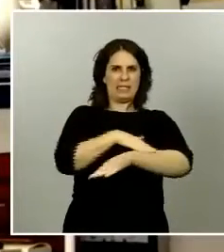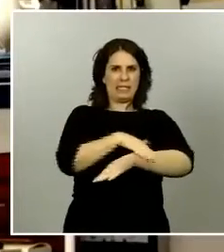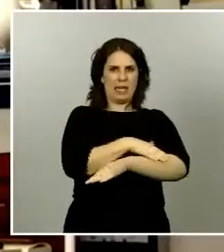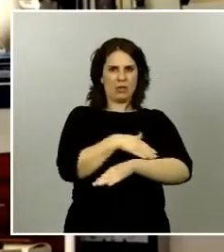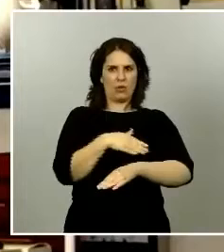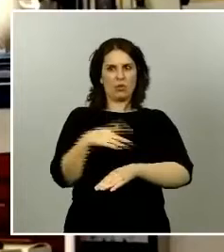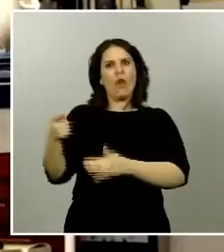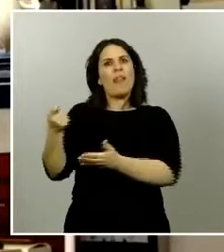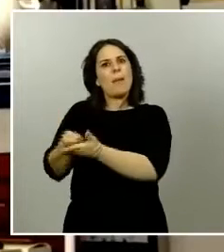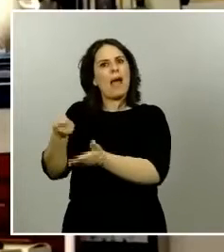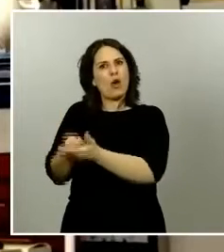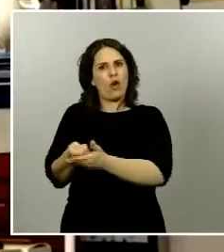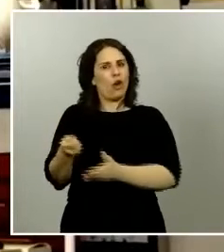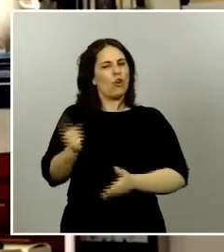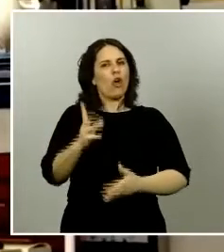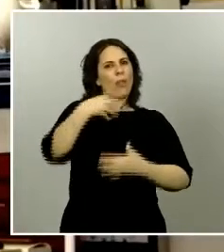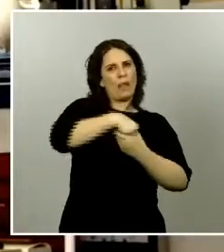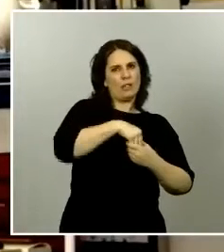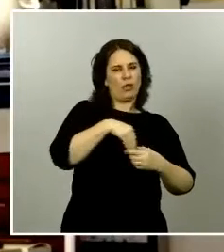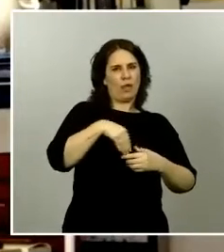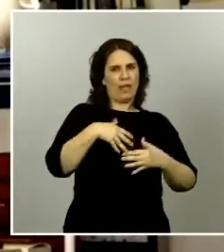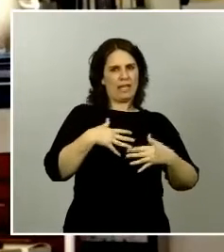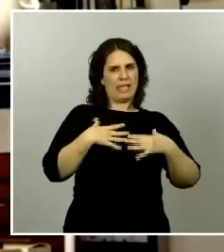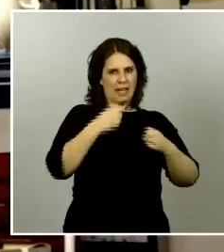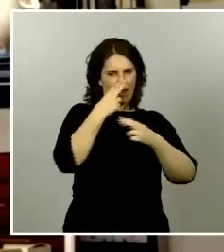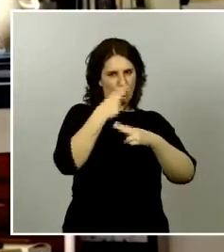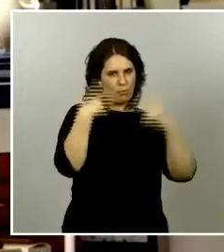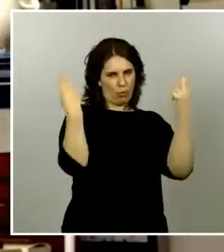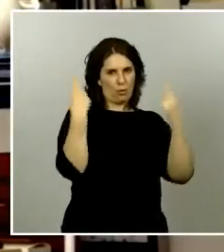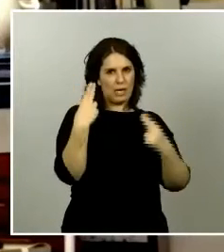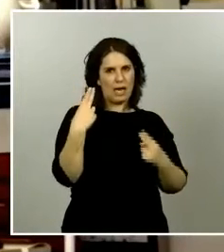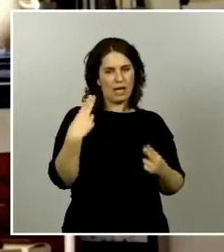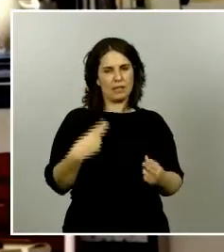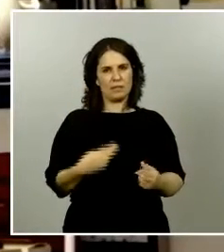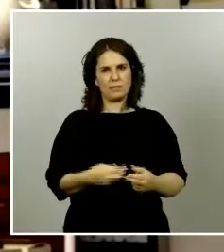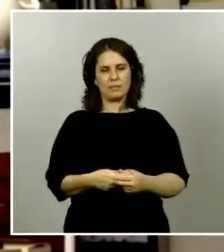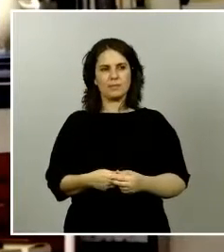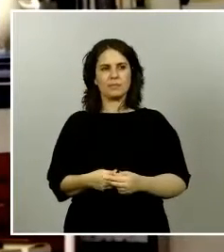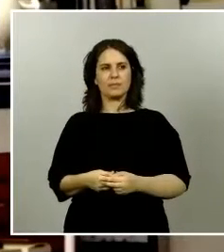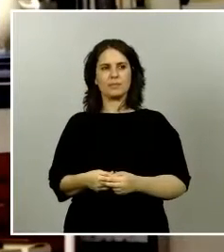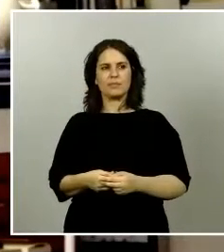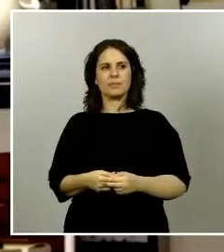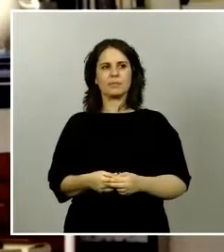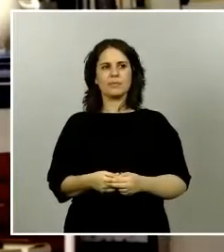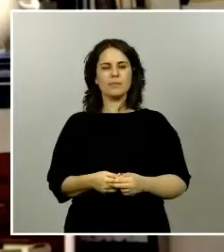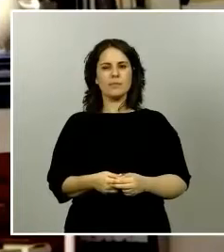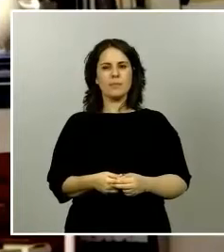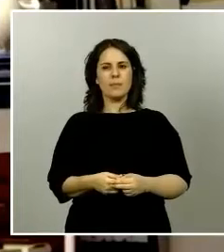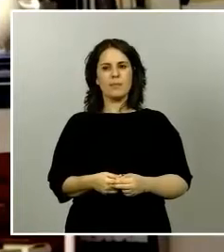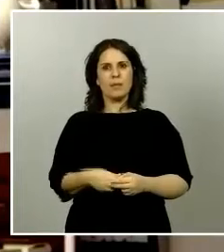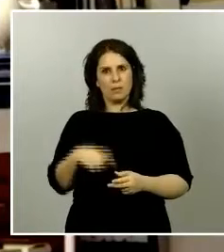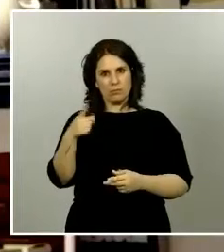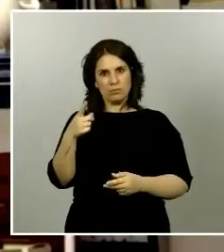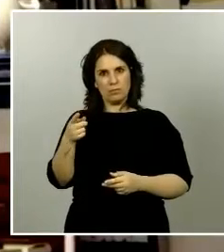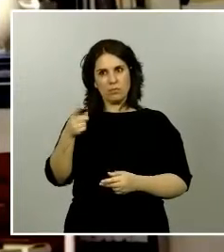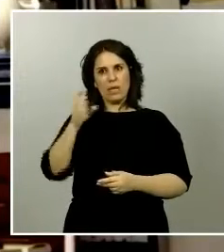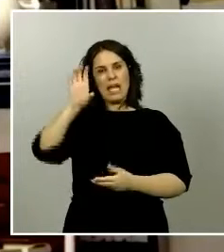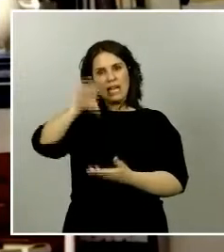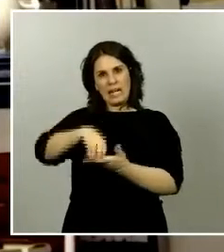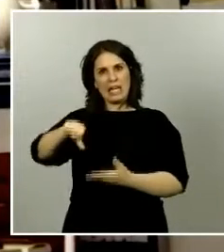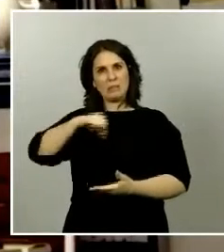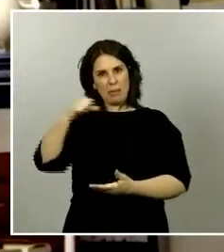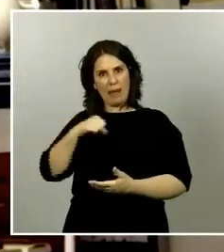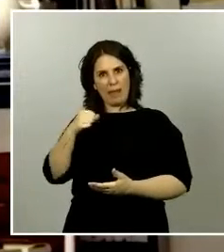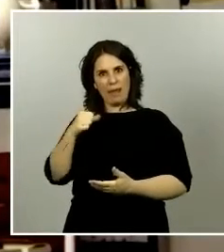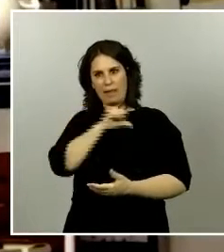los resultados de sus pruebas. Me refiero a las pruebas que se están haciendo de pago, no las que son parte de la sanidad o que están integradas dentro del circuito de la